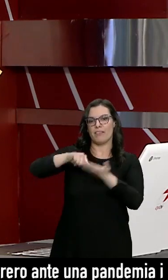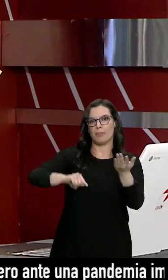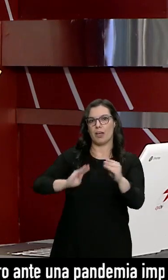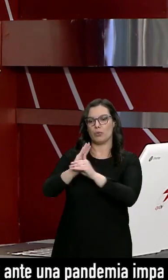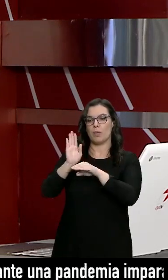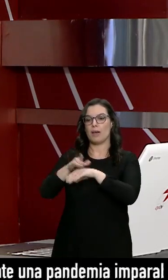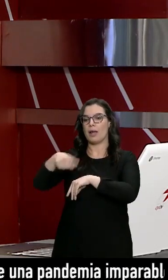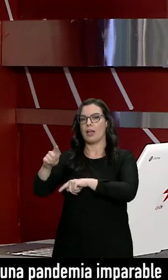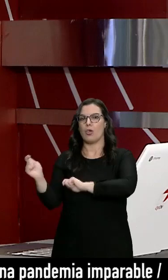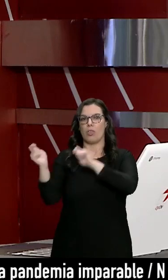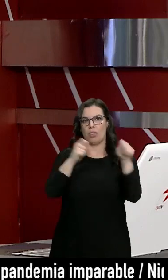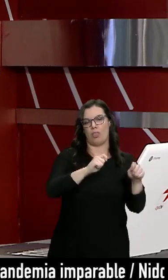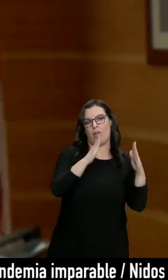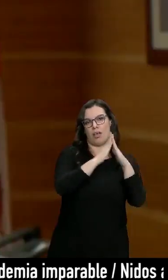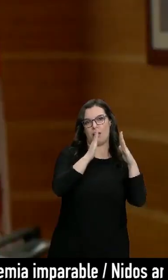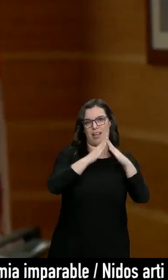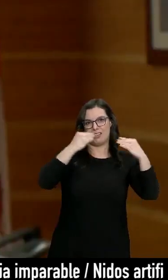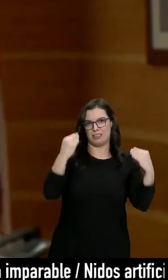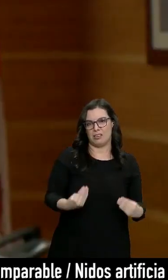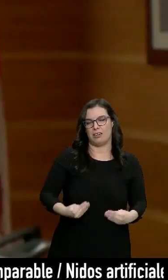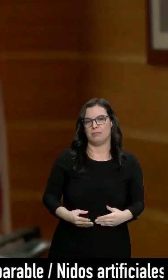esas familias.